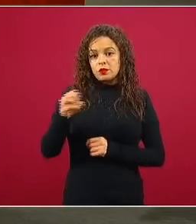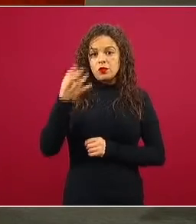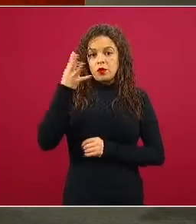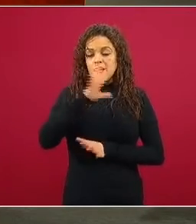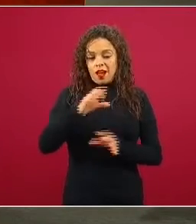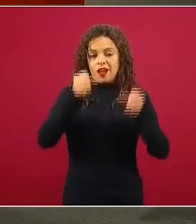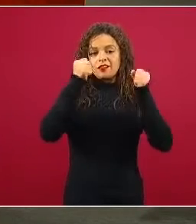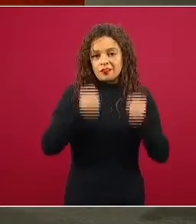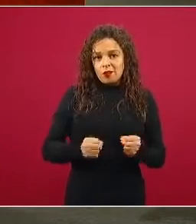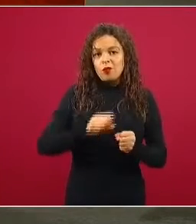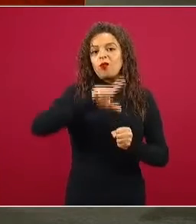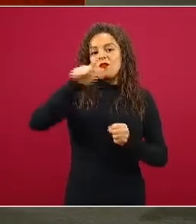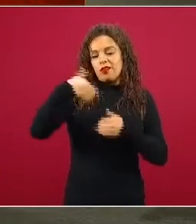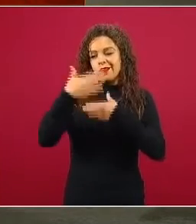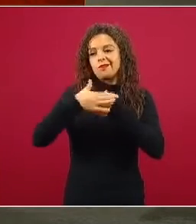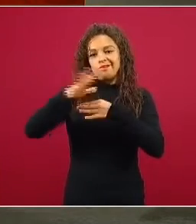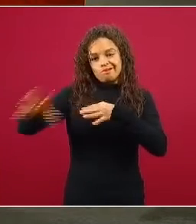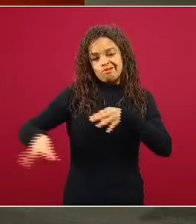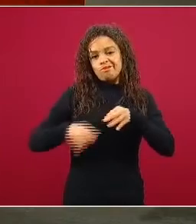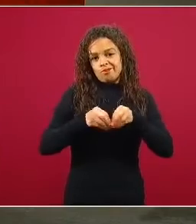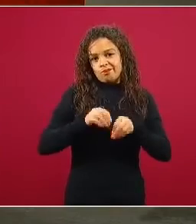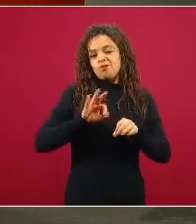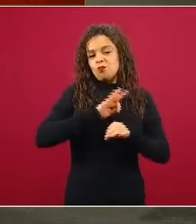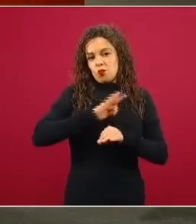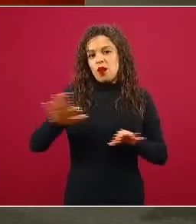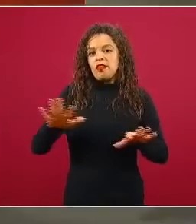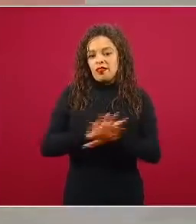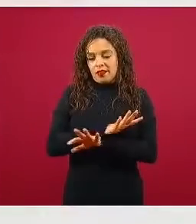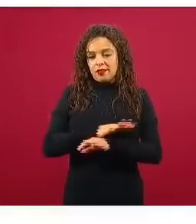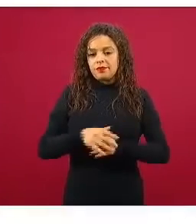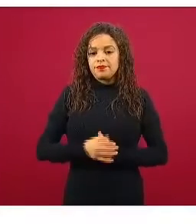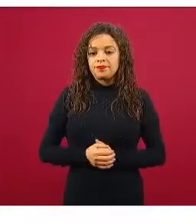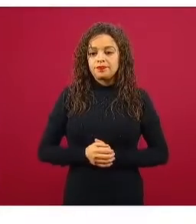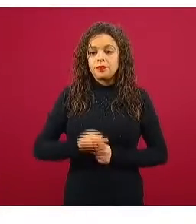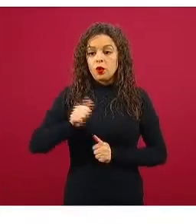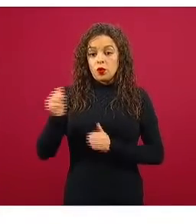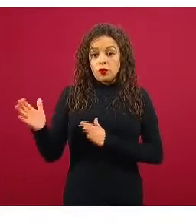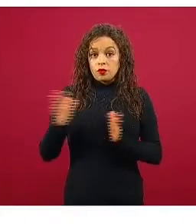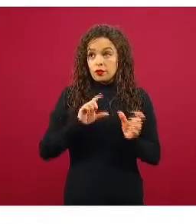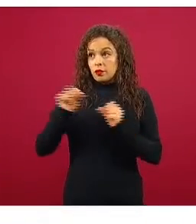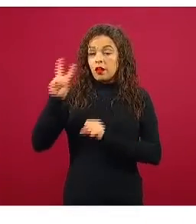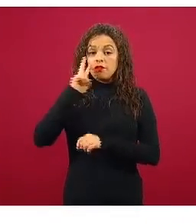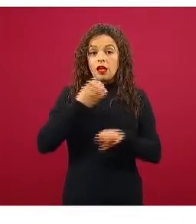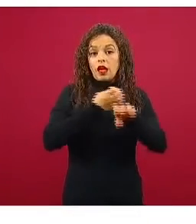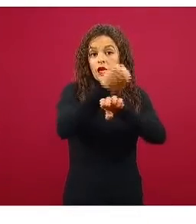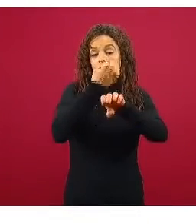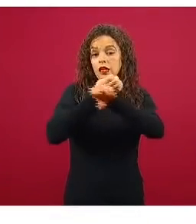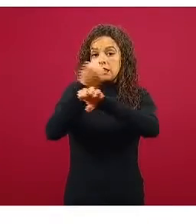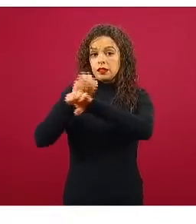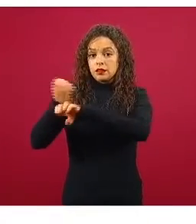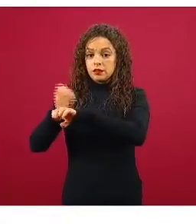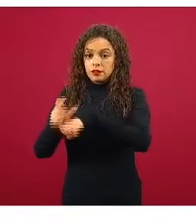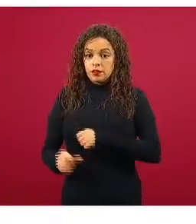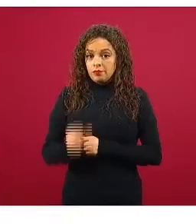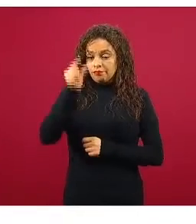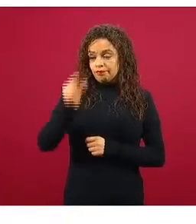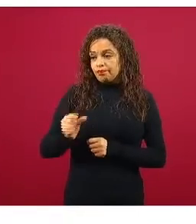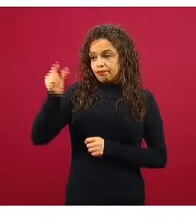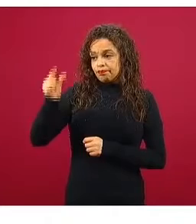siguiente diapositiva vemos la distribución ahora por entidad federativa e igualmente podemos ver qué entidades